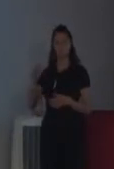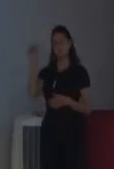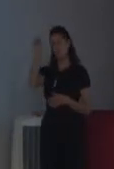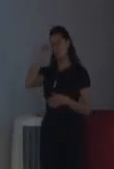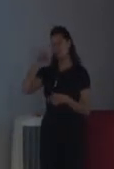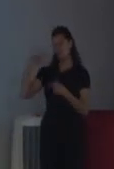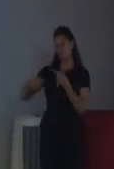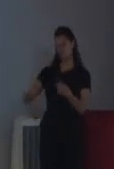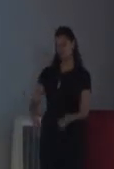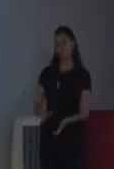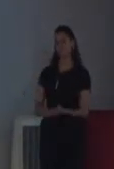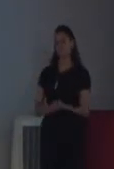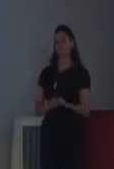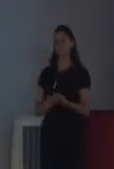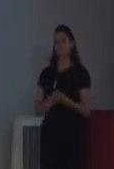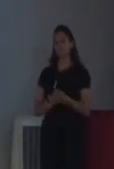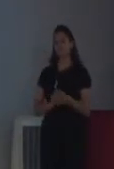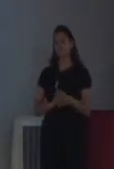los afros,